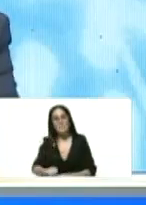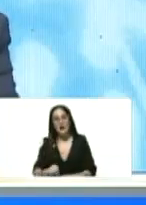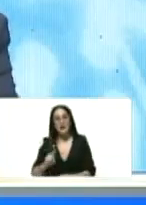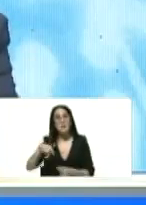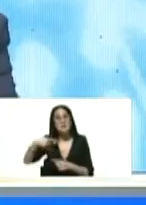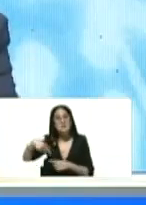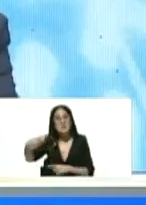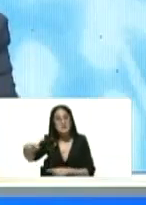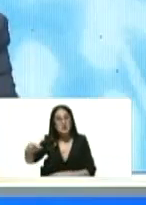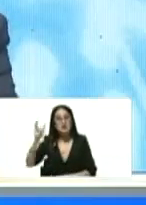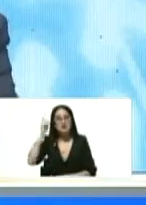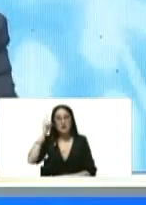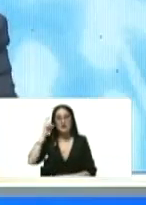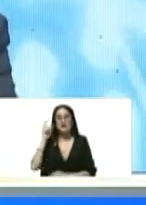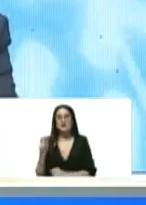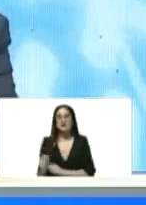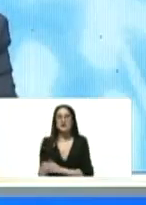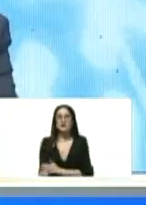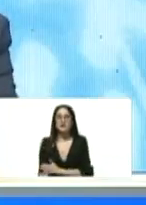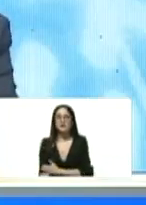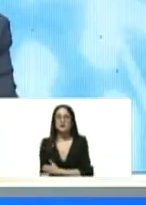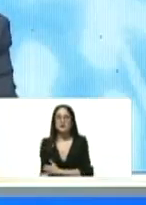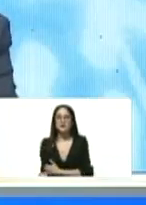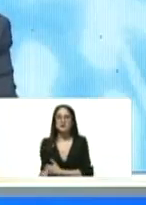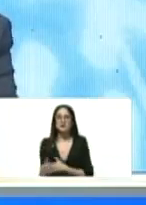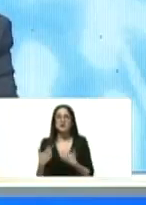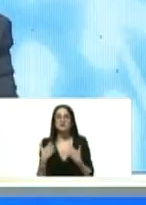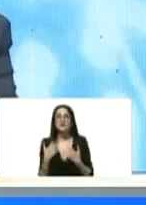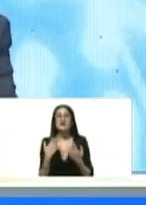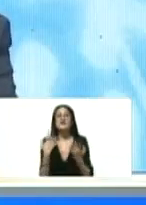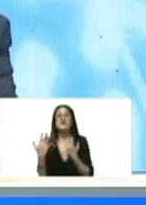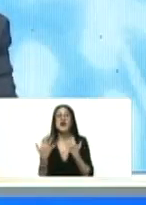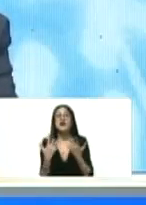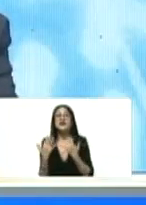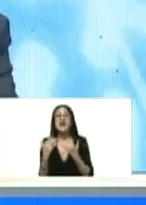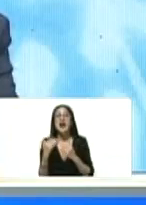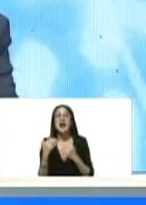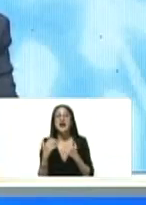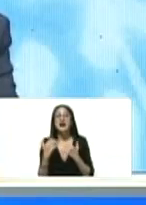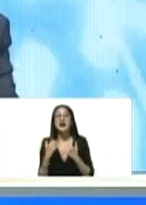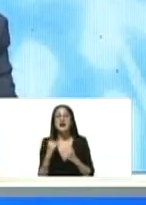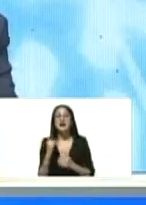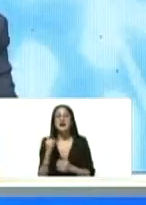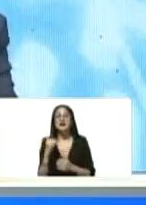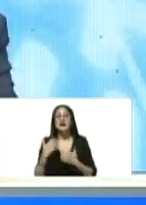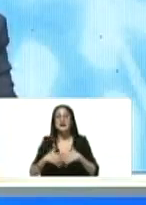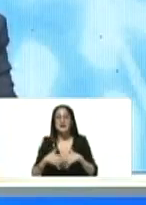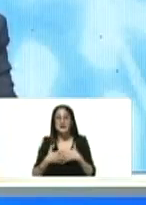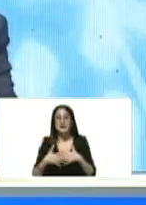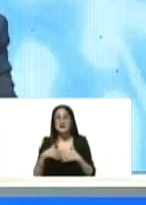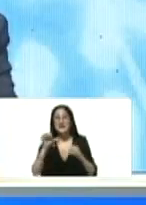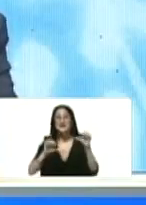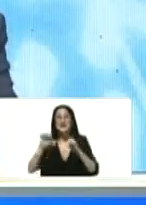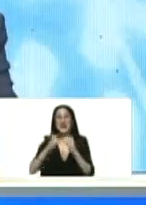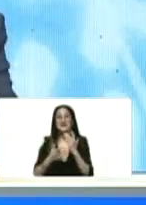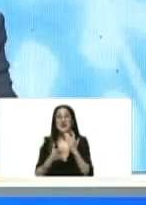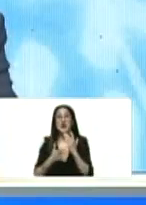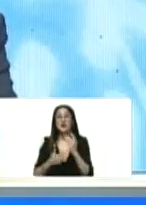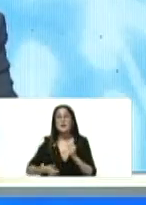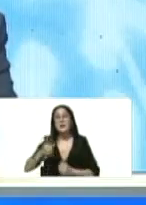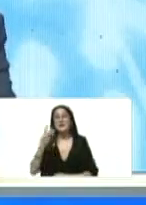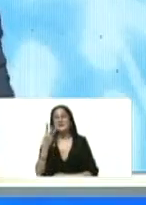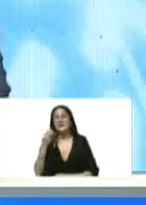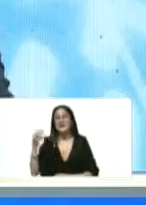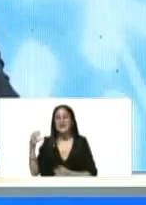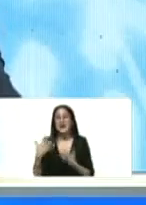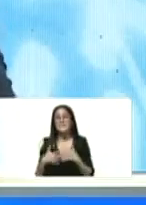próximos días será la feria industrial, científica, tecnológica de Irán en Venezuela. Vienen más de 300